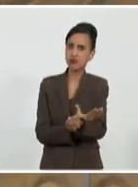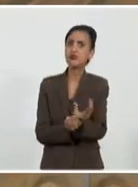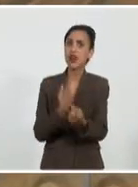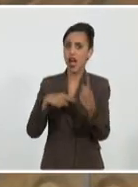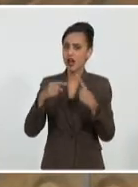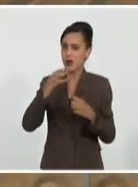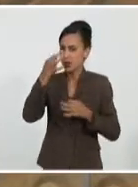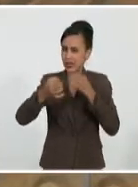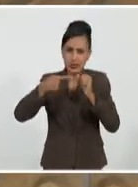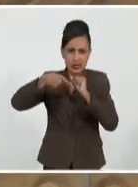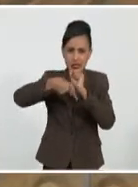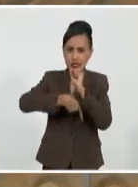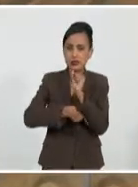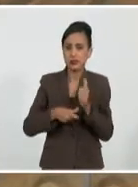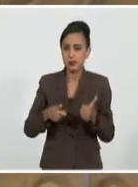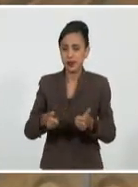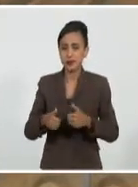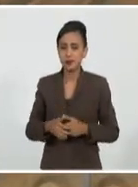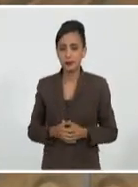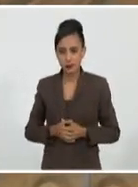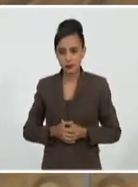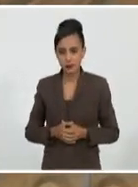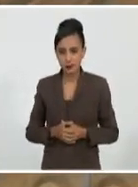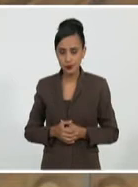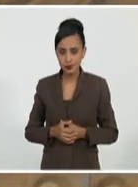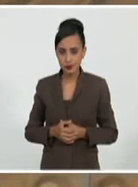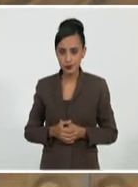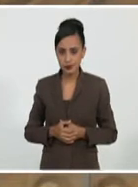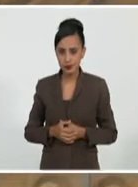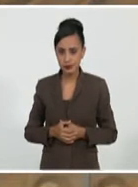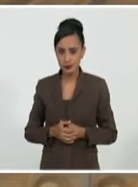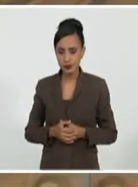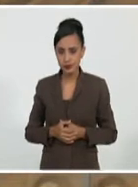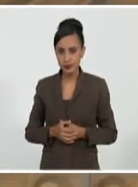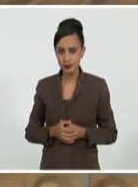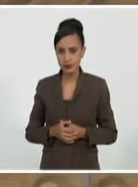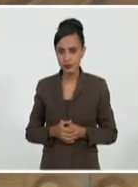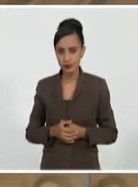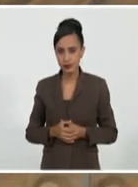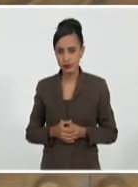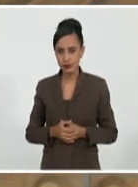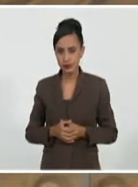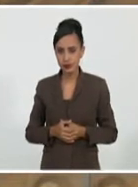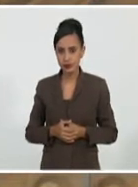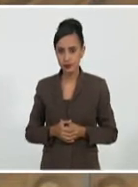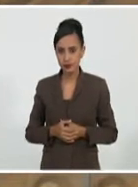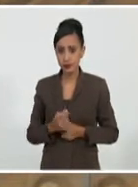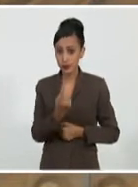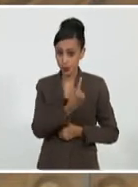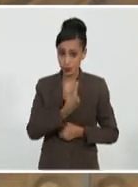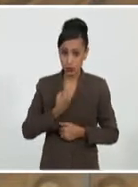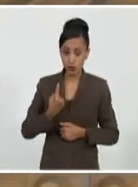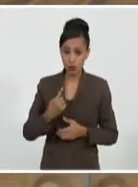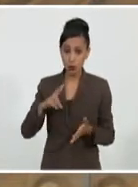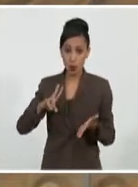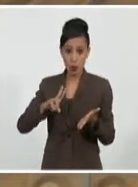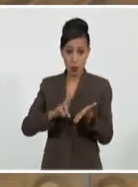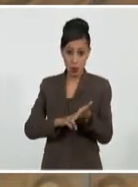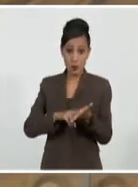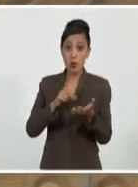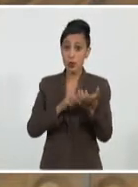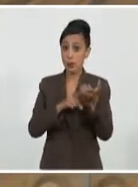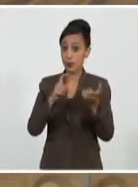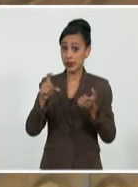profunda, no solamente desde el punto de vista del partido, nosotros como militantes y